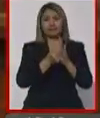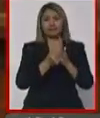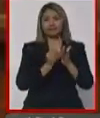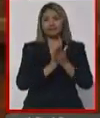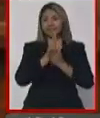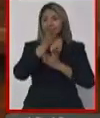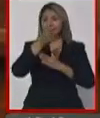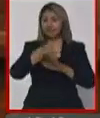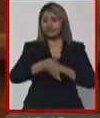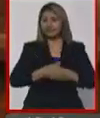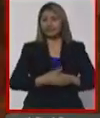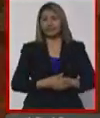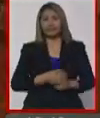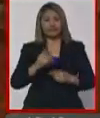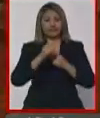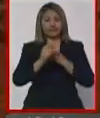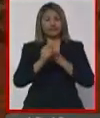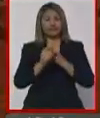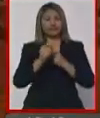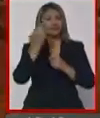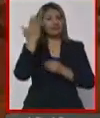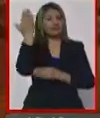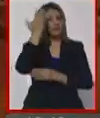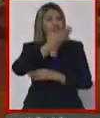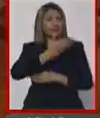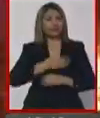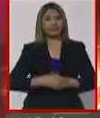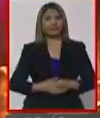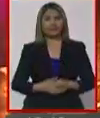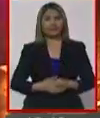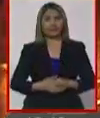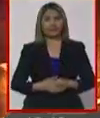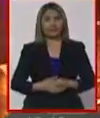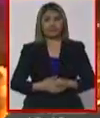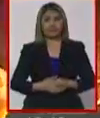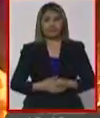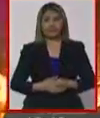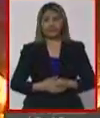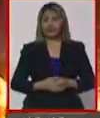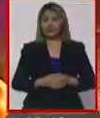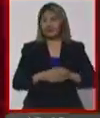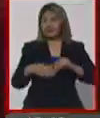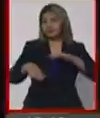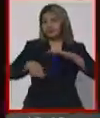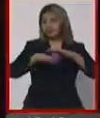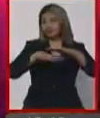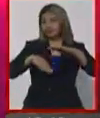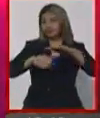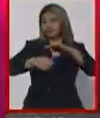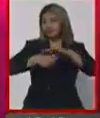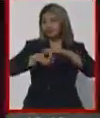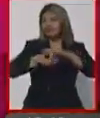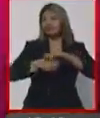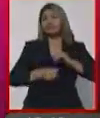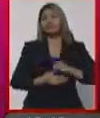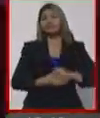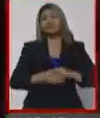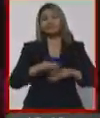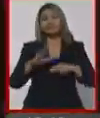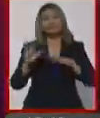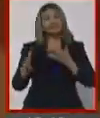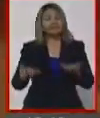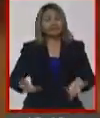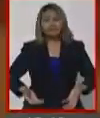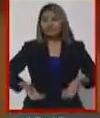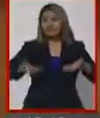que cruzó, el auto no lo arrolló al niño. Y quedó debajo. Y toditos los vecinos hemos levantado